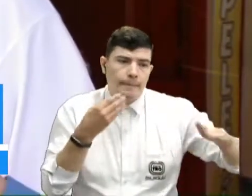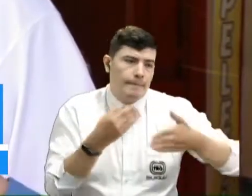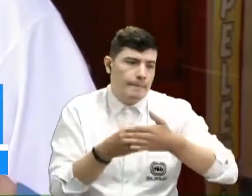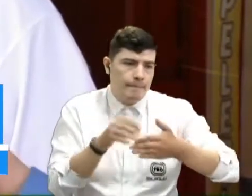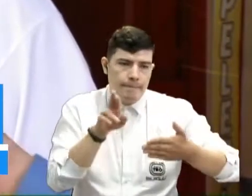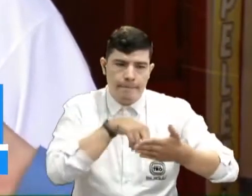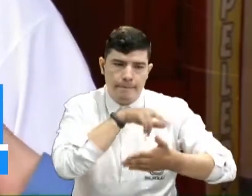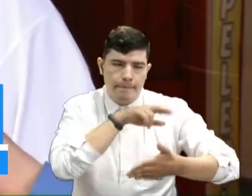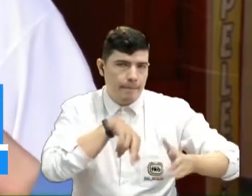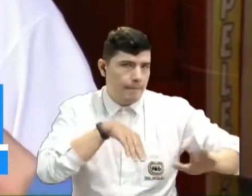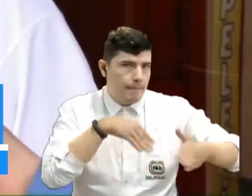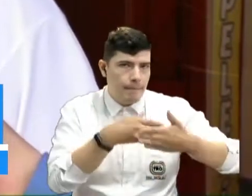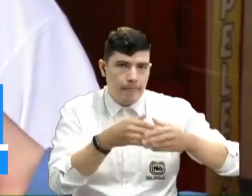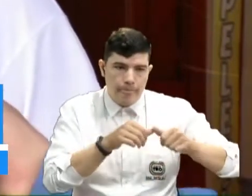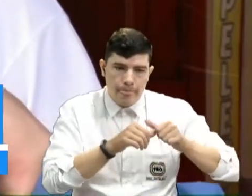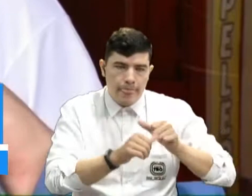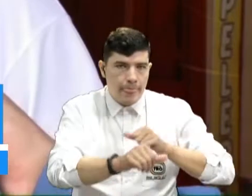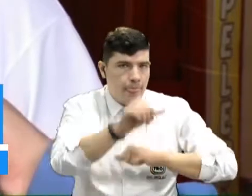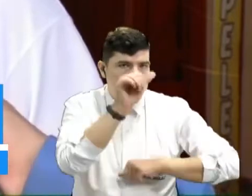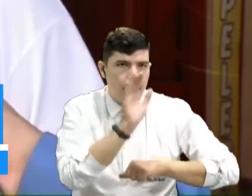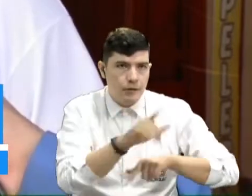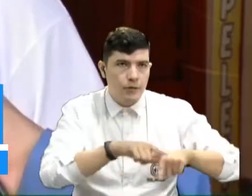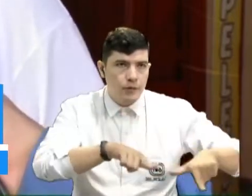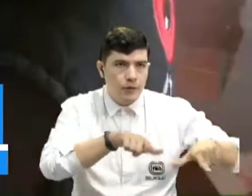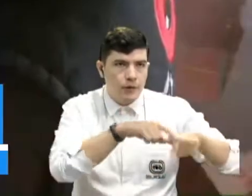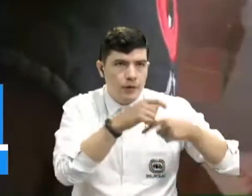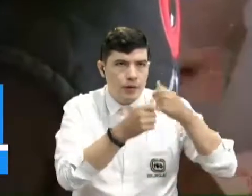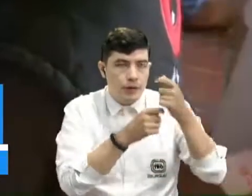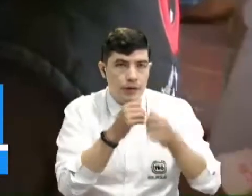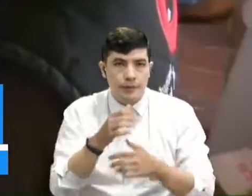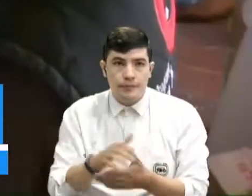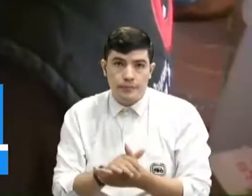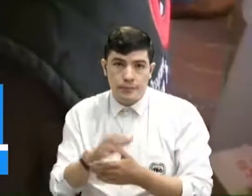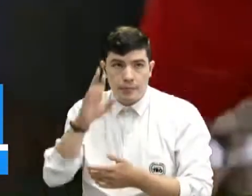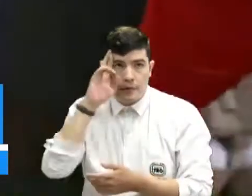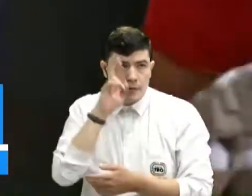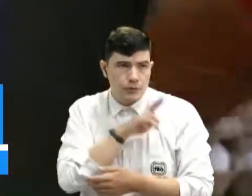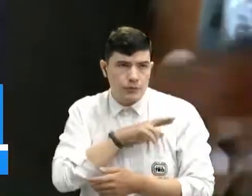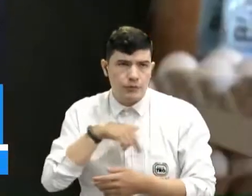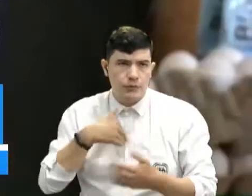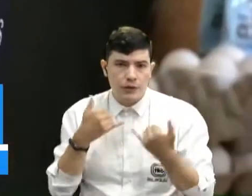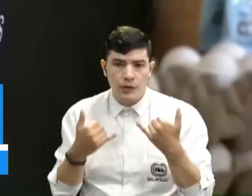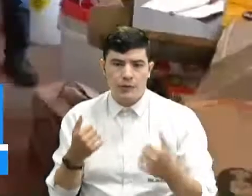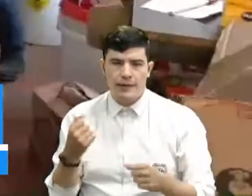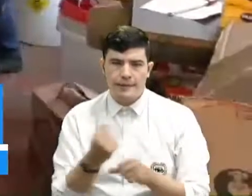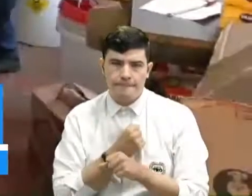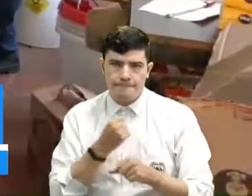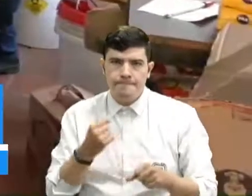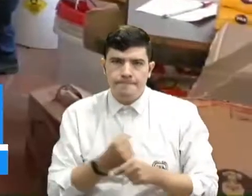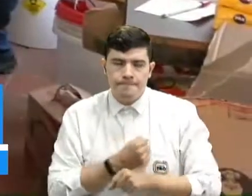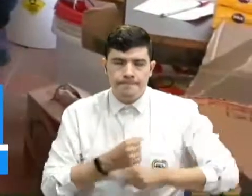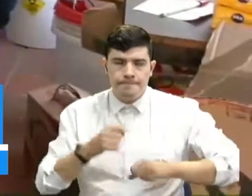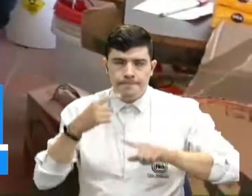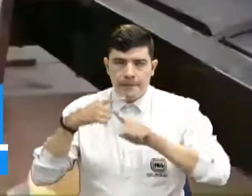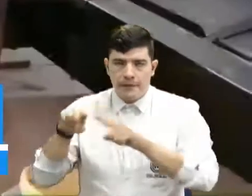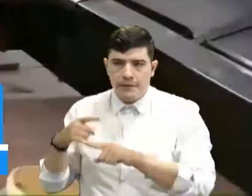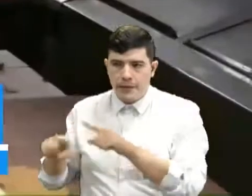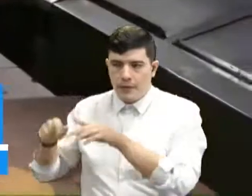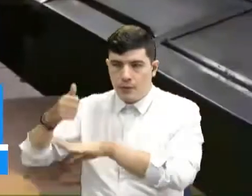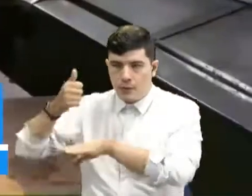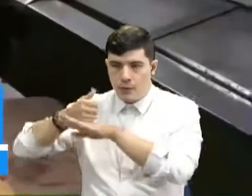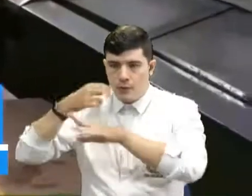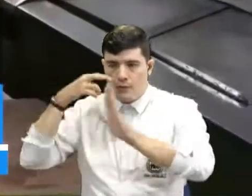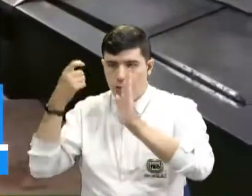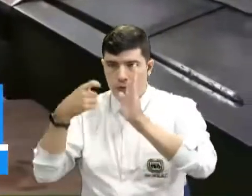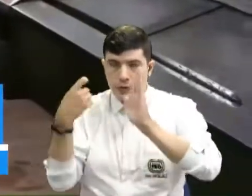su establecimiento de comercio, y en eso es el trabajo que estamos ya de manera articulada con las diferentes autoridades.